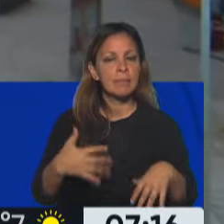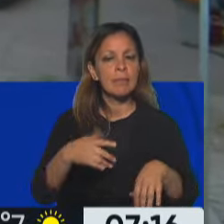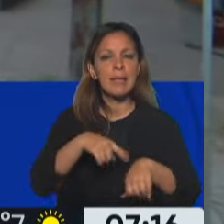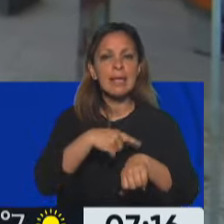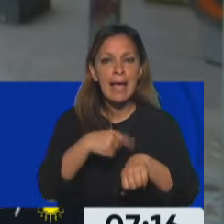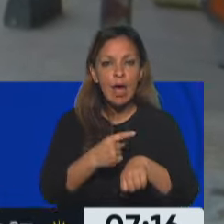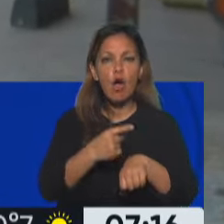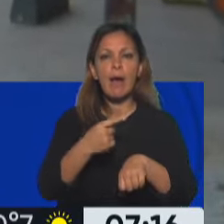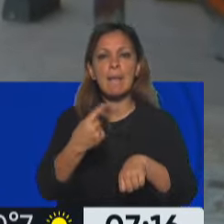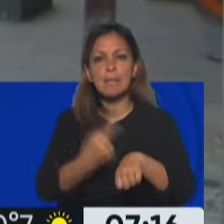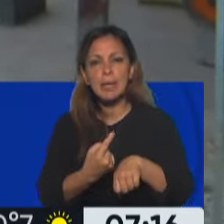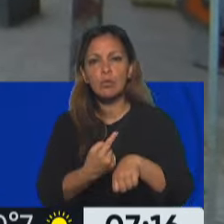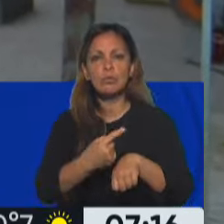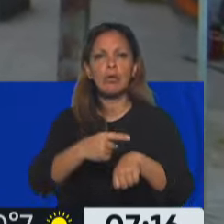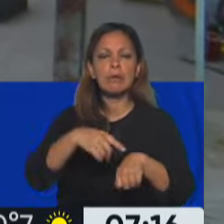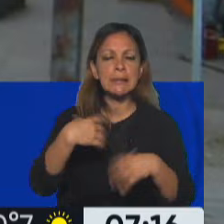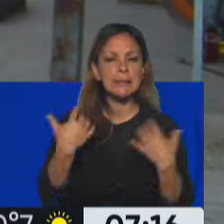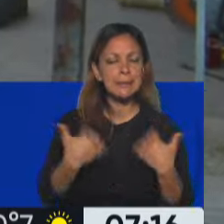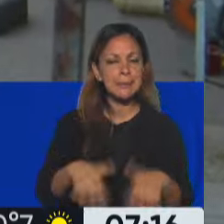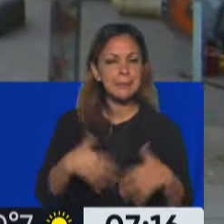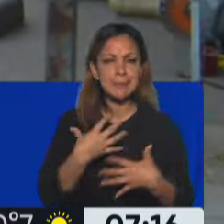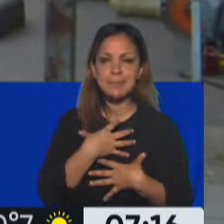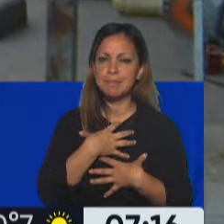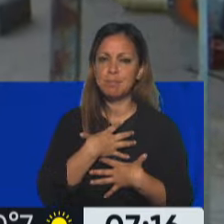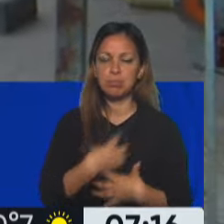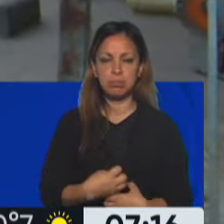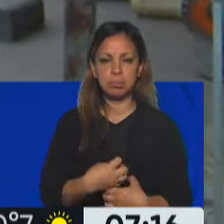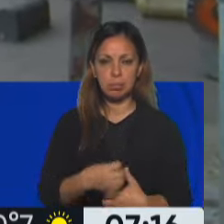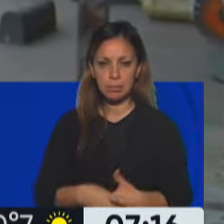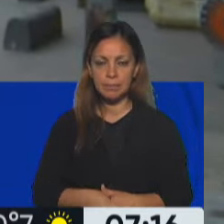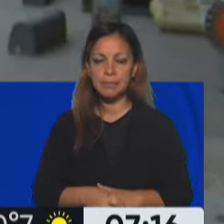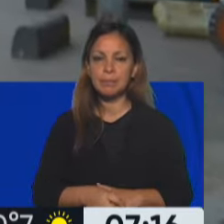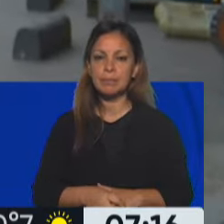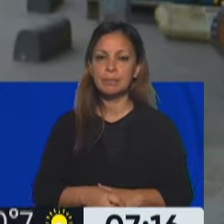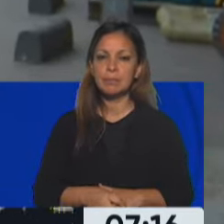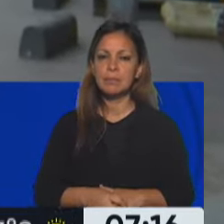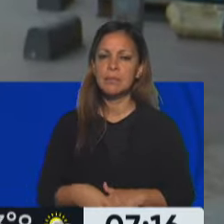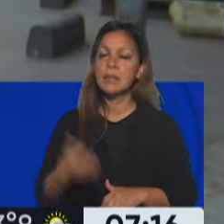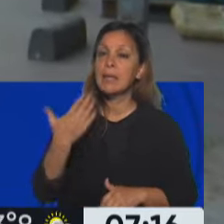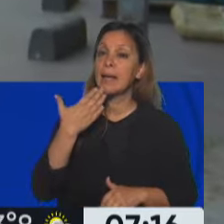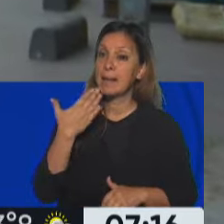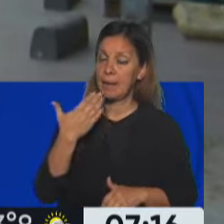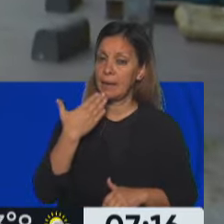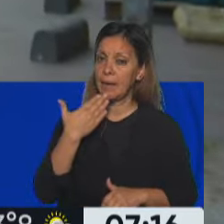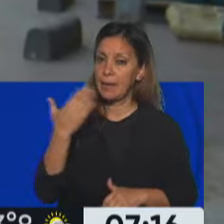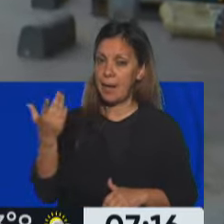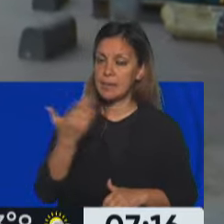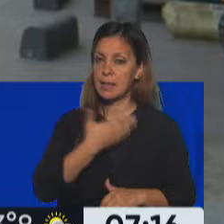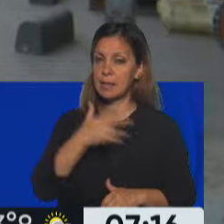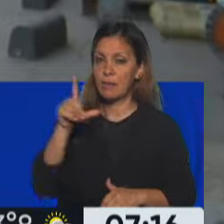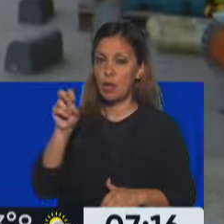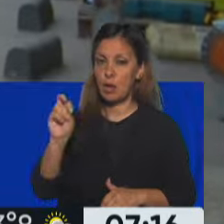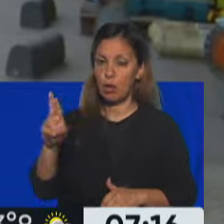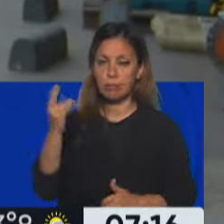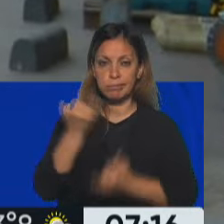cada minuto, es tremendo, es de una angustia muy grande. Claro que sí, Flor, agradecemos bueno, la crónica